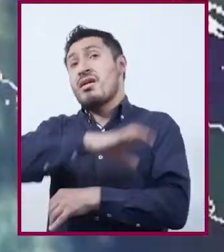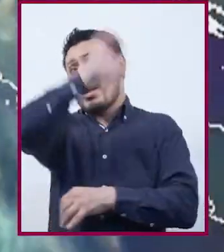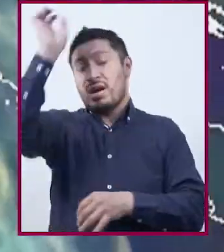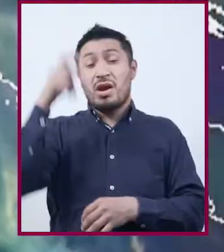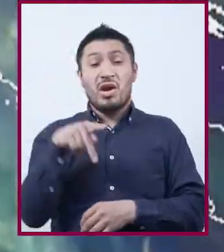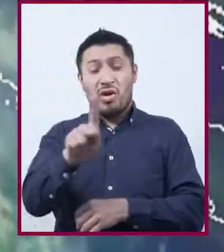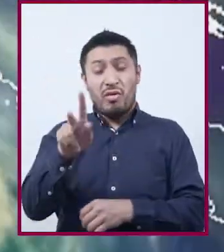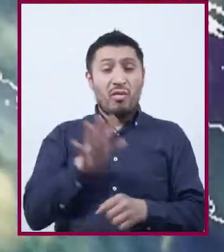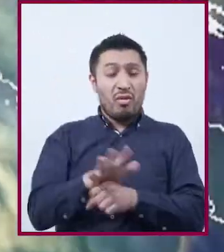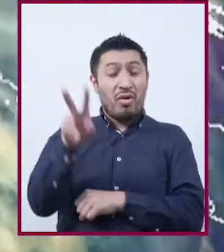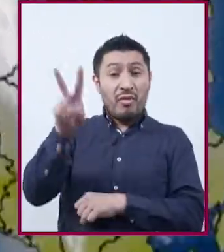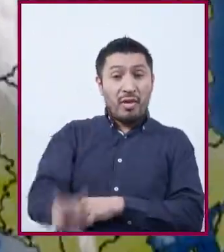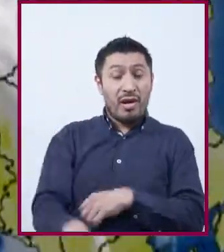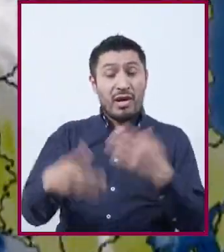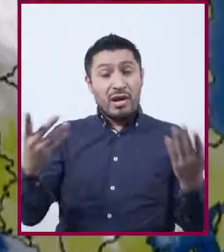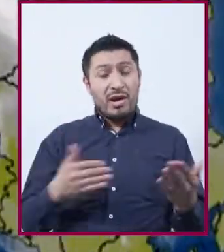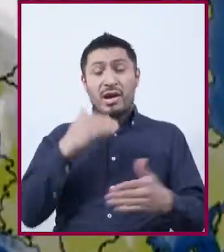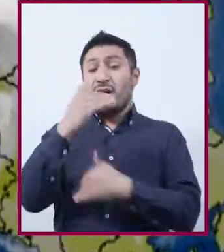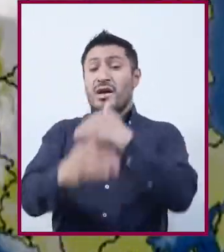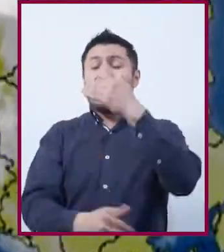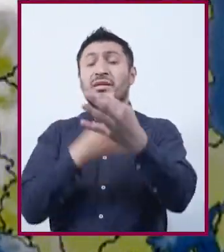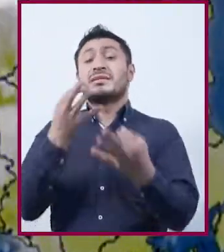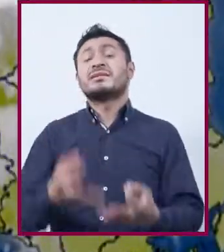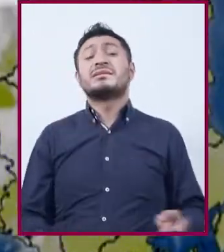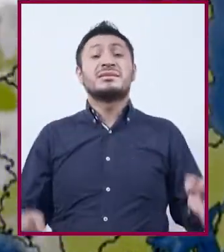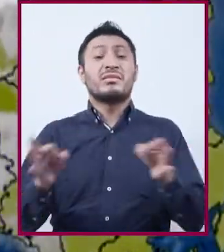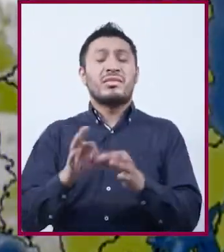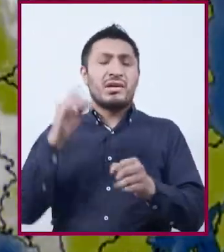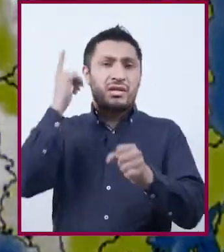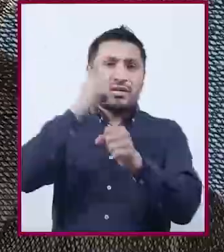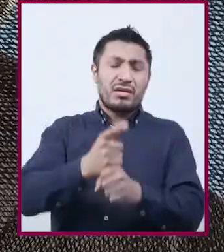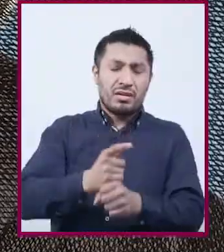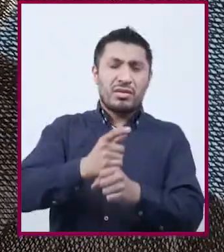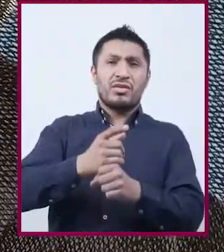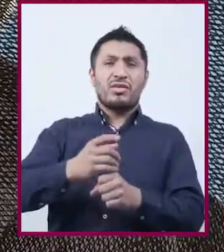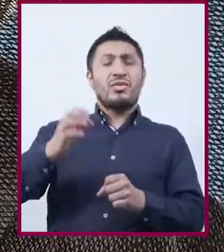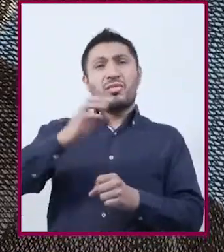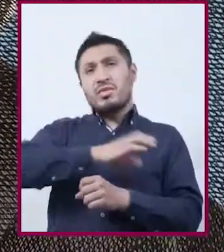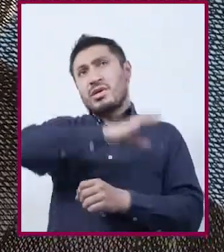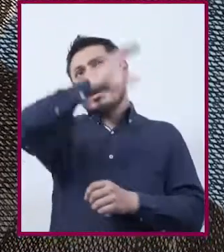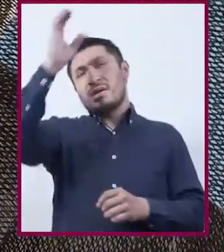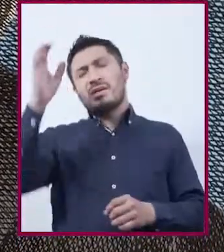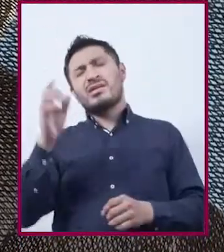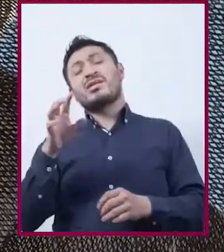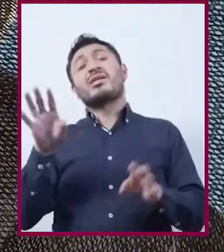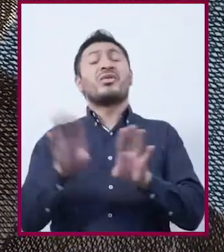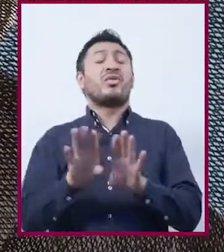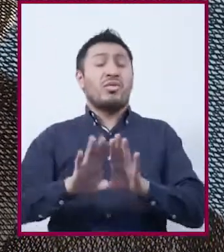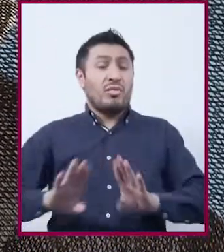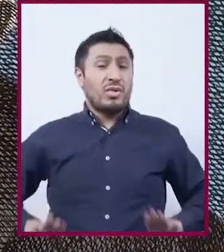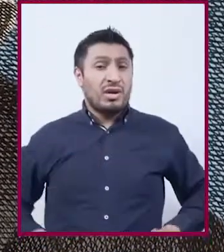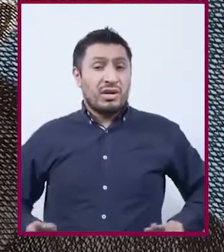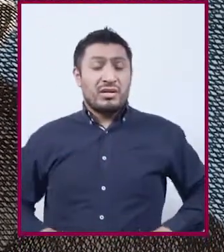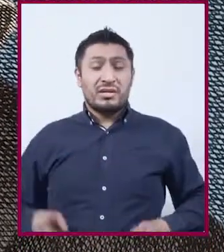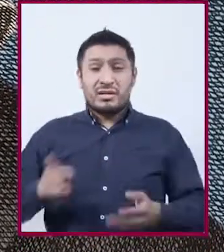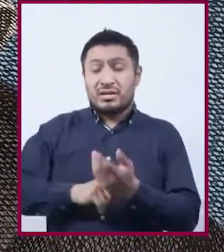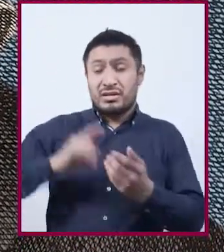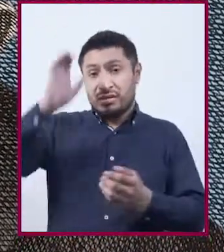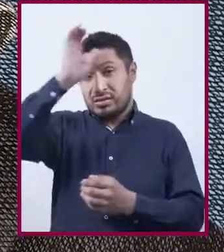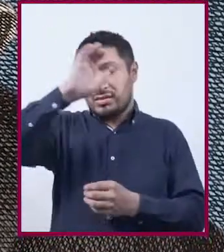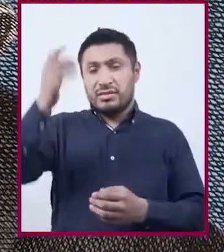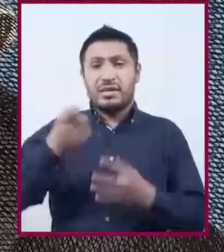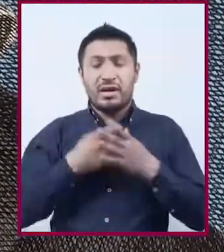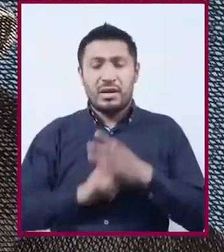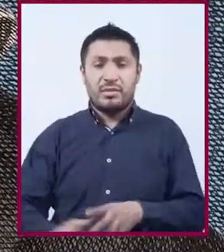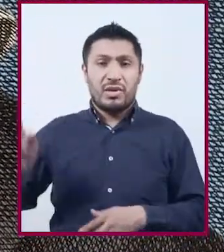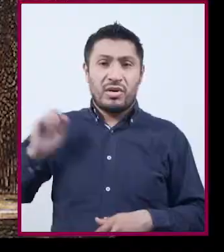Aunque en realidad los avances más importantes para predecir el tiempo de manera científica comenzaron a gestarse entre los